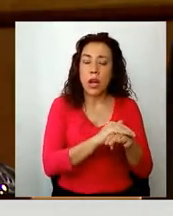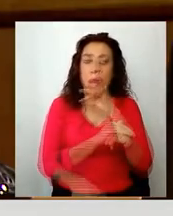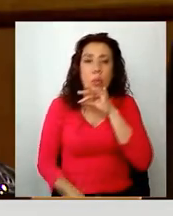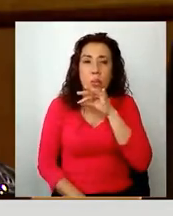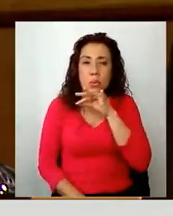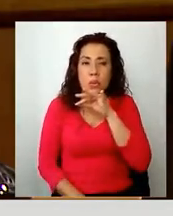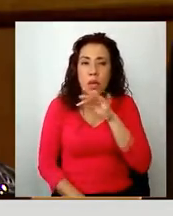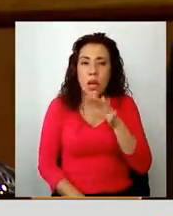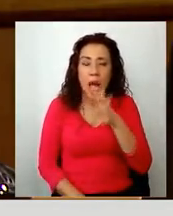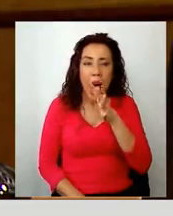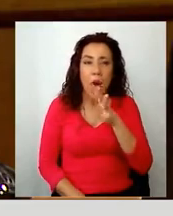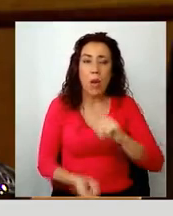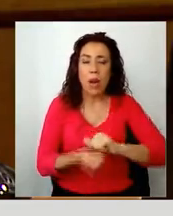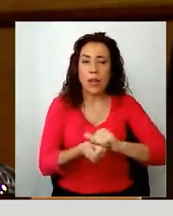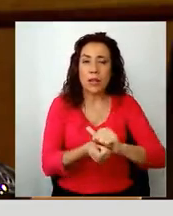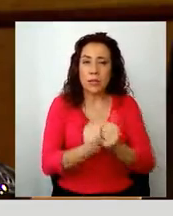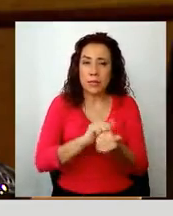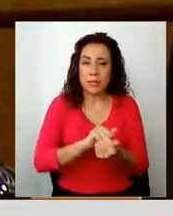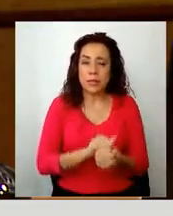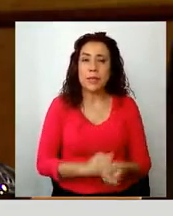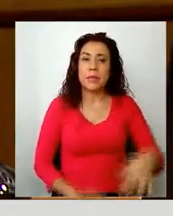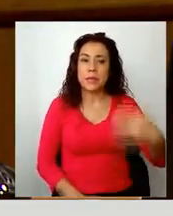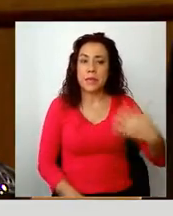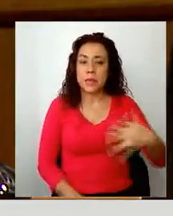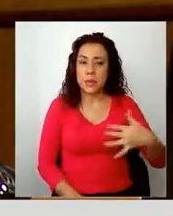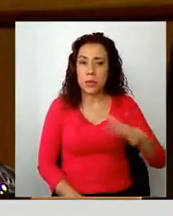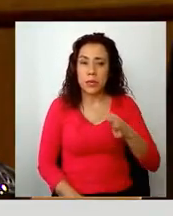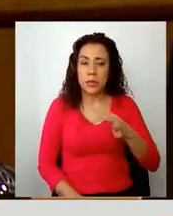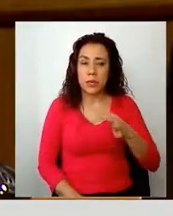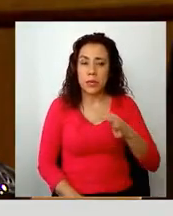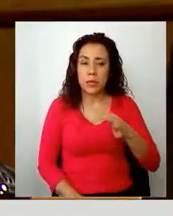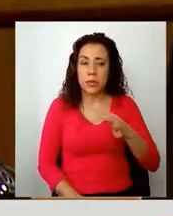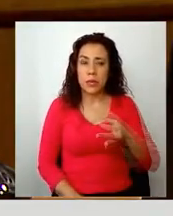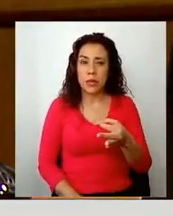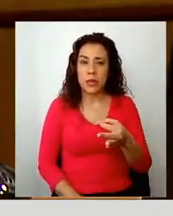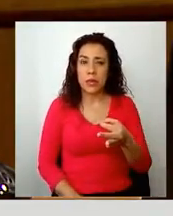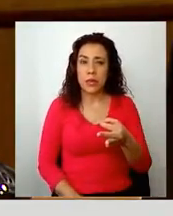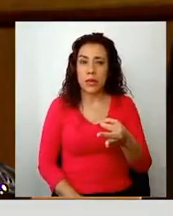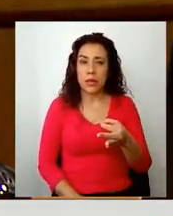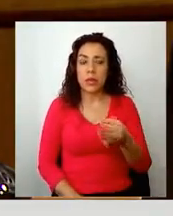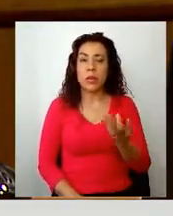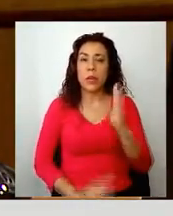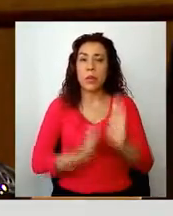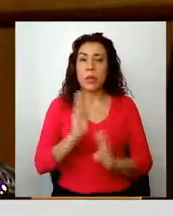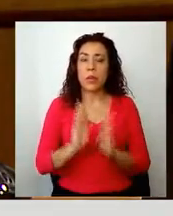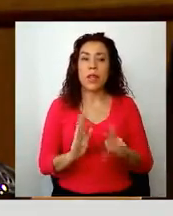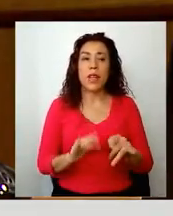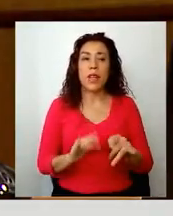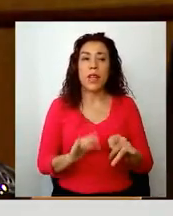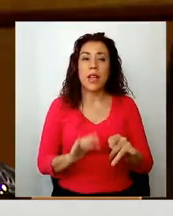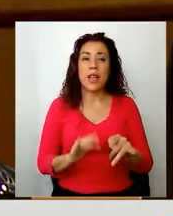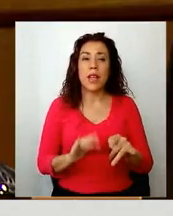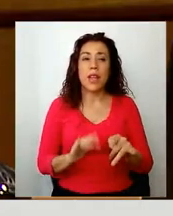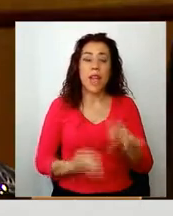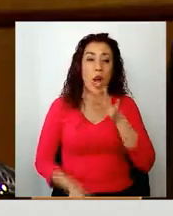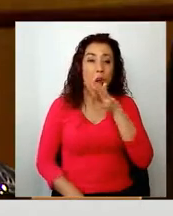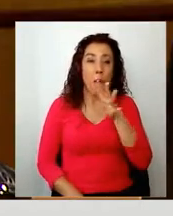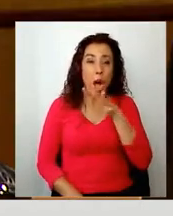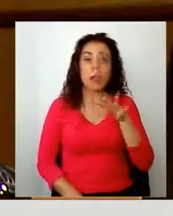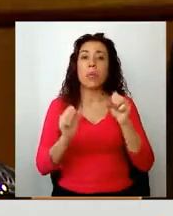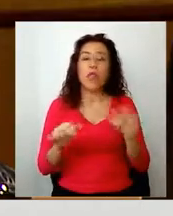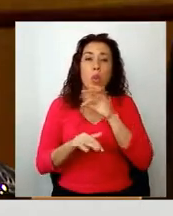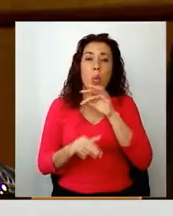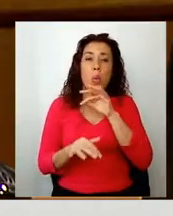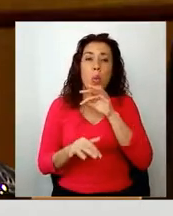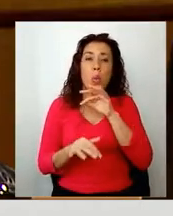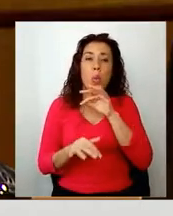es importante destacar que se resguarda que este uso se destina a especies que no afecten